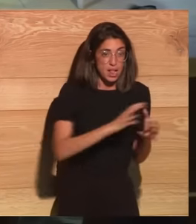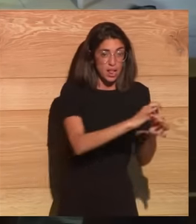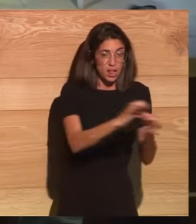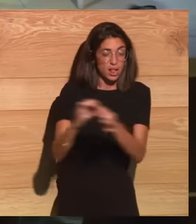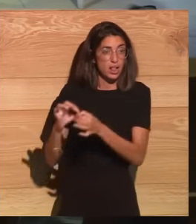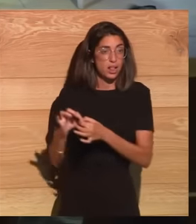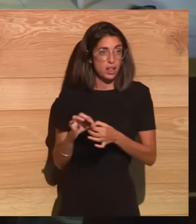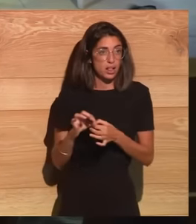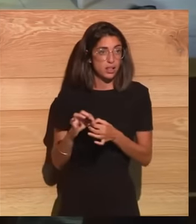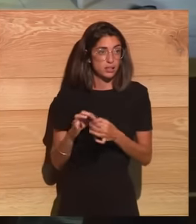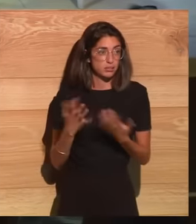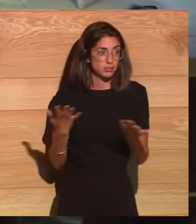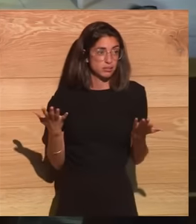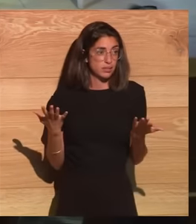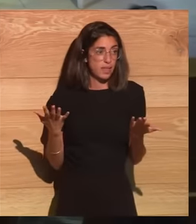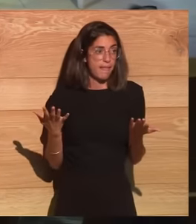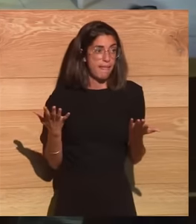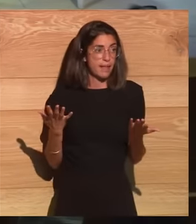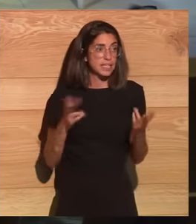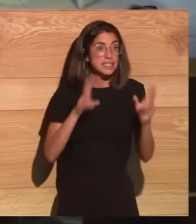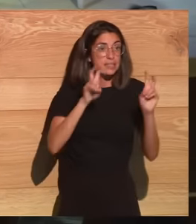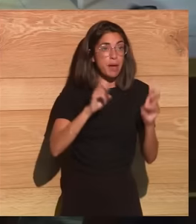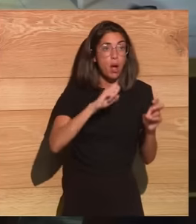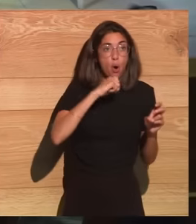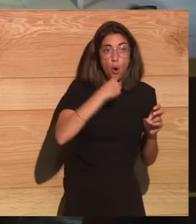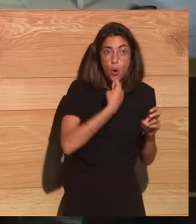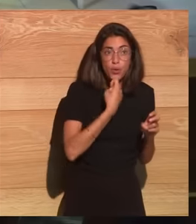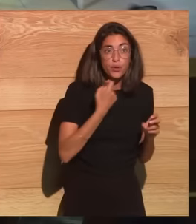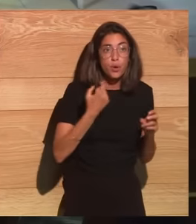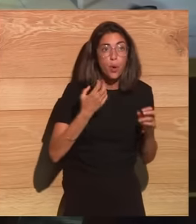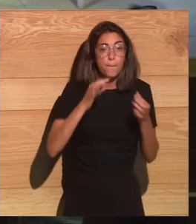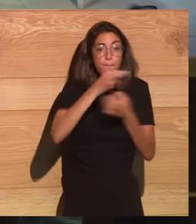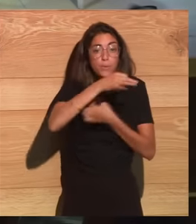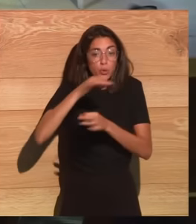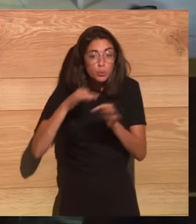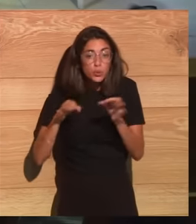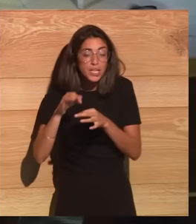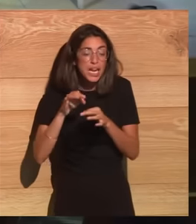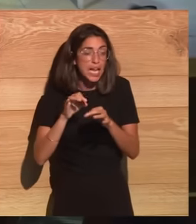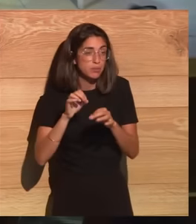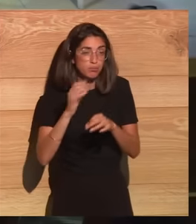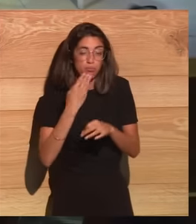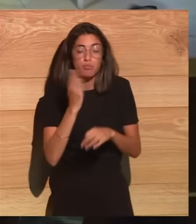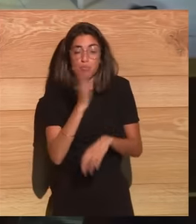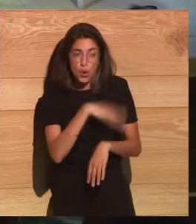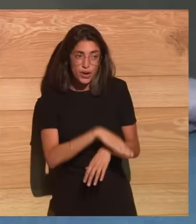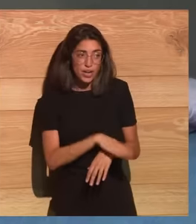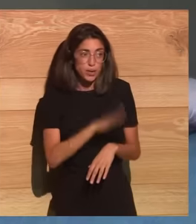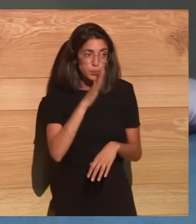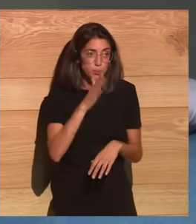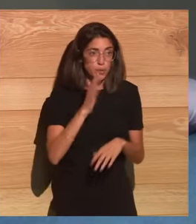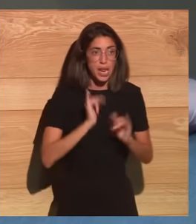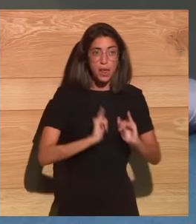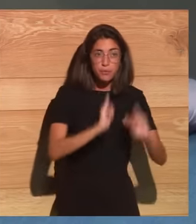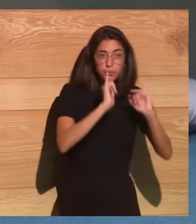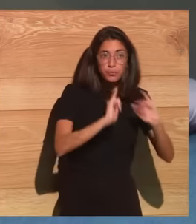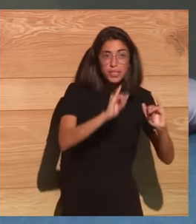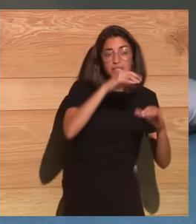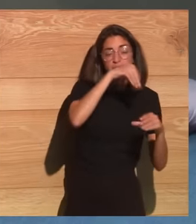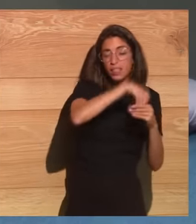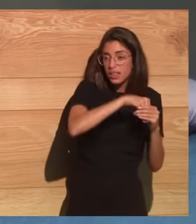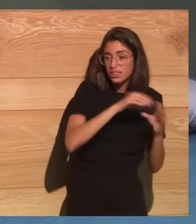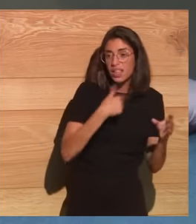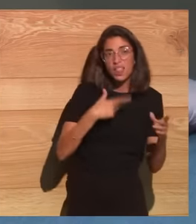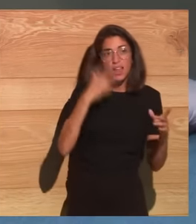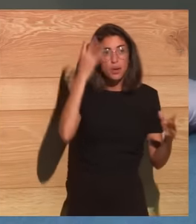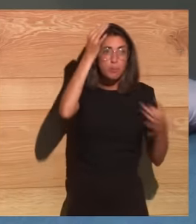Es pauloviano esto. El odio, la purpurina, es que es perfecto. Es muy guay. Cuando estás es bonita, en una fiesta, es bonita. Te echan la